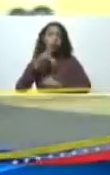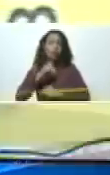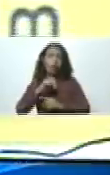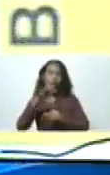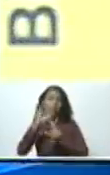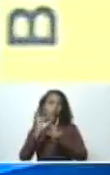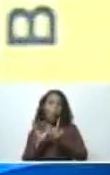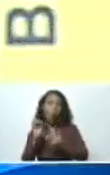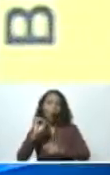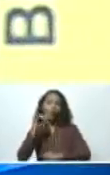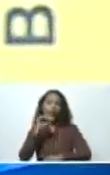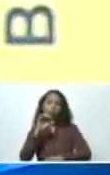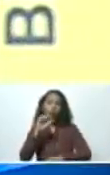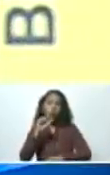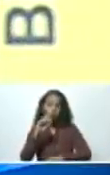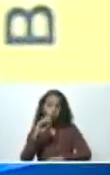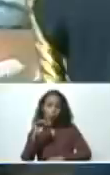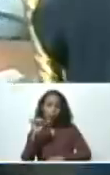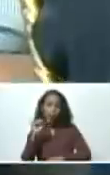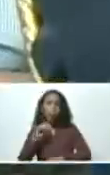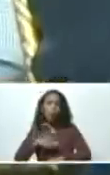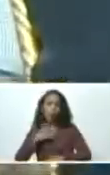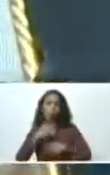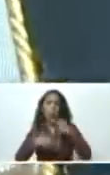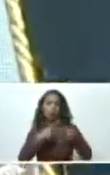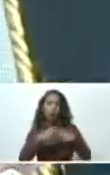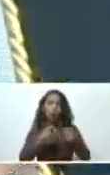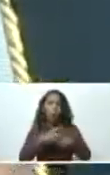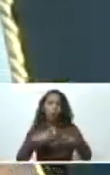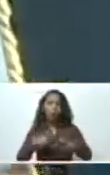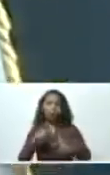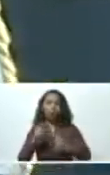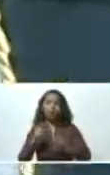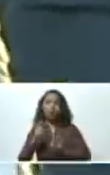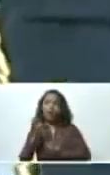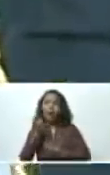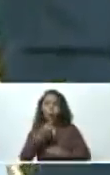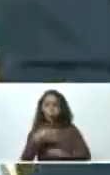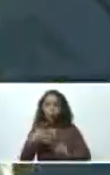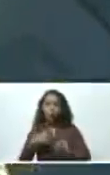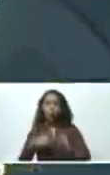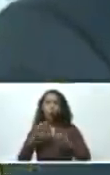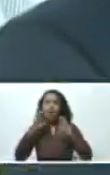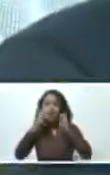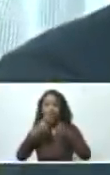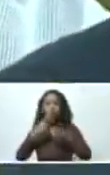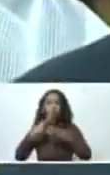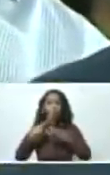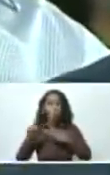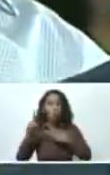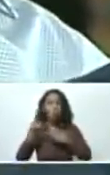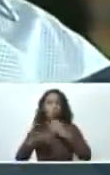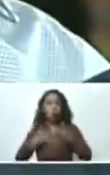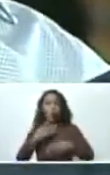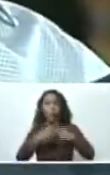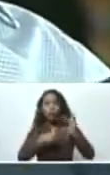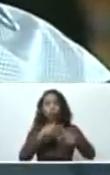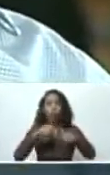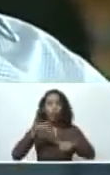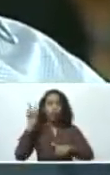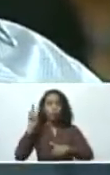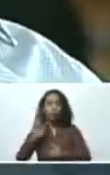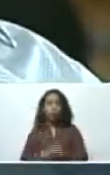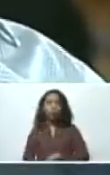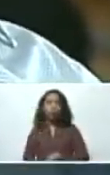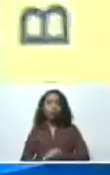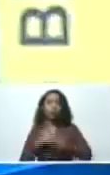pero nosotros podemos incrementar la presencia del arroz, del maíz, de otros carbohidratos que se producen en Venezuela